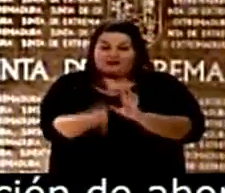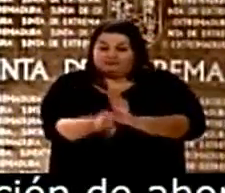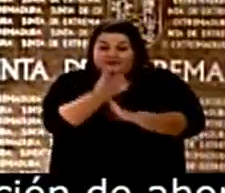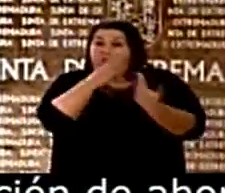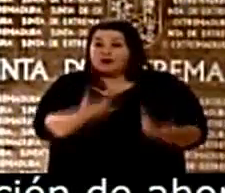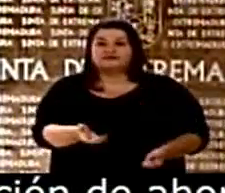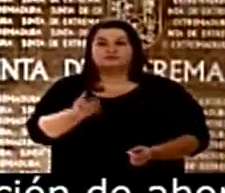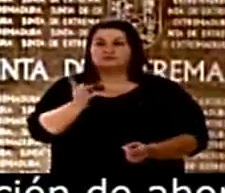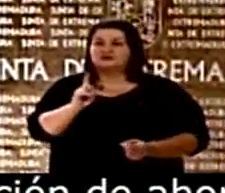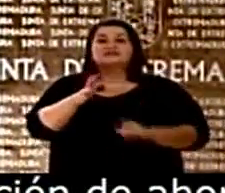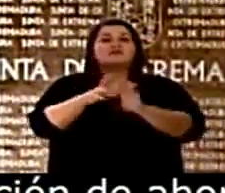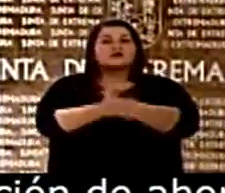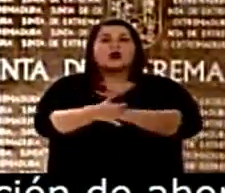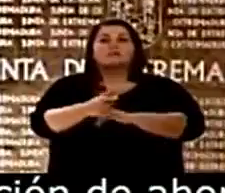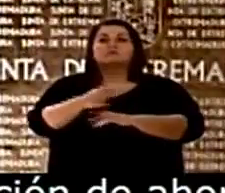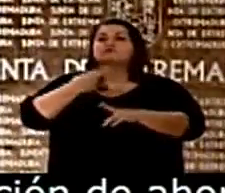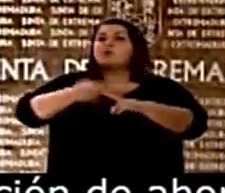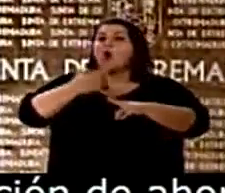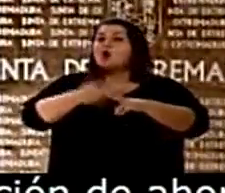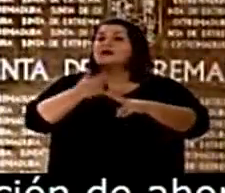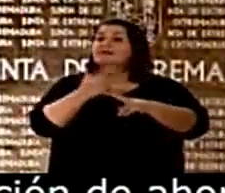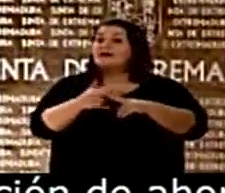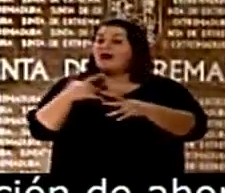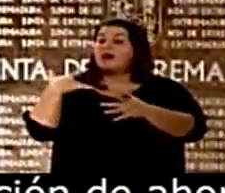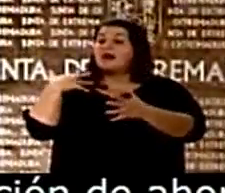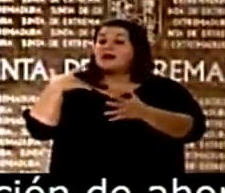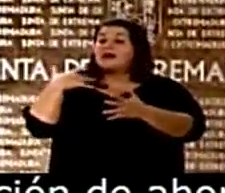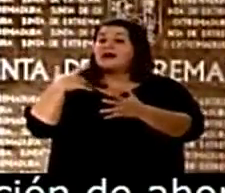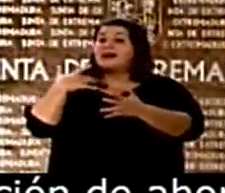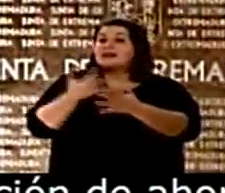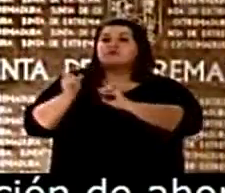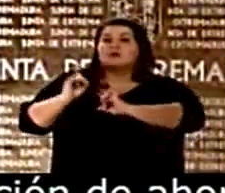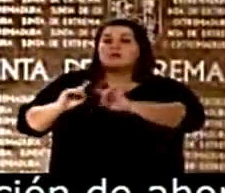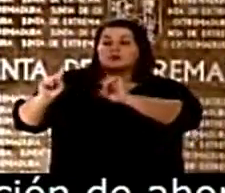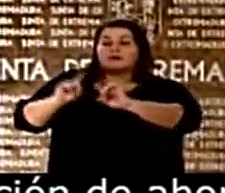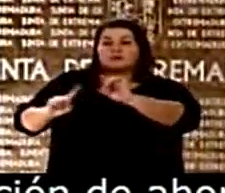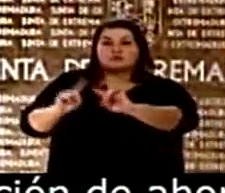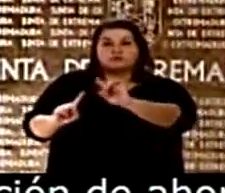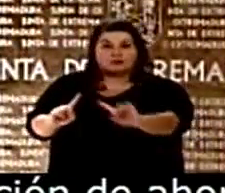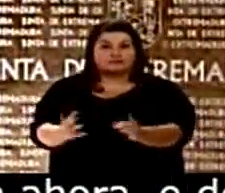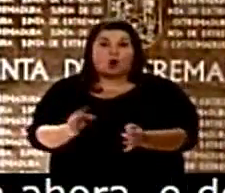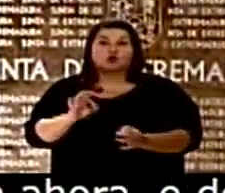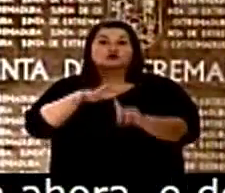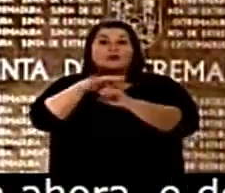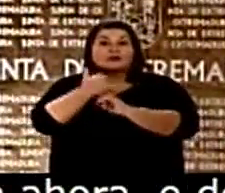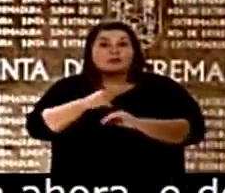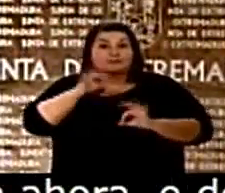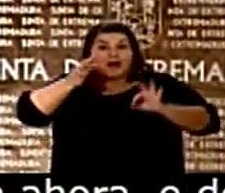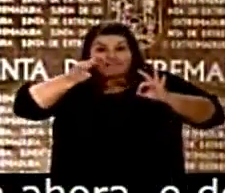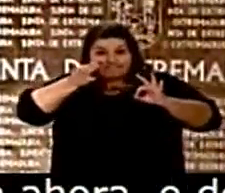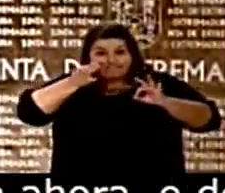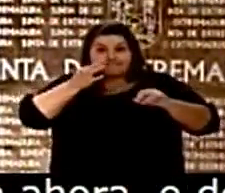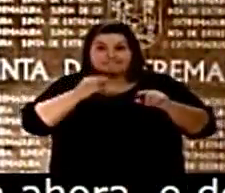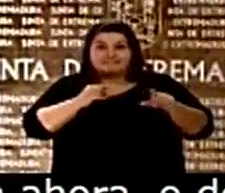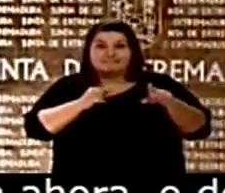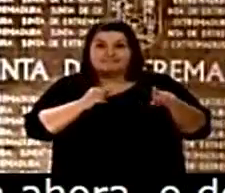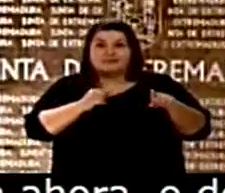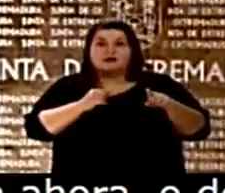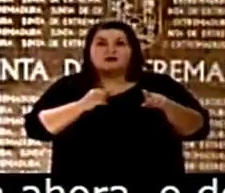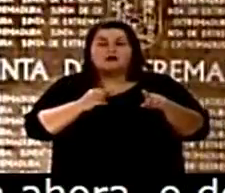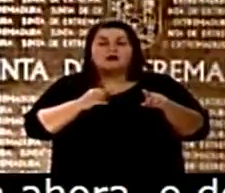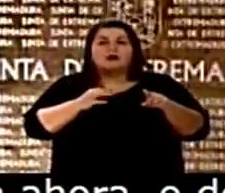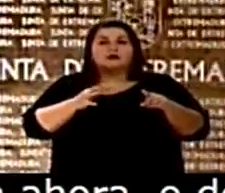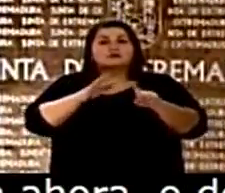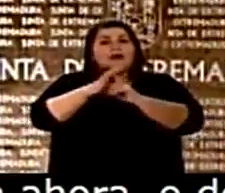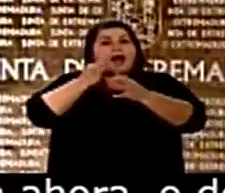de una política seguida hasta ahora o de una realidad en la que pues